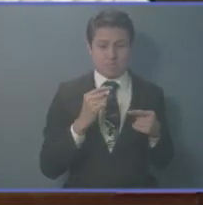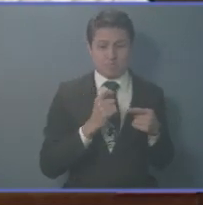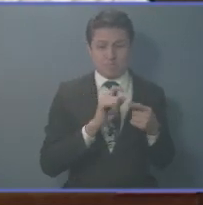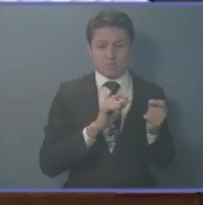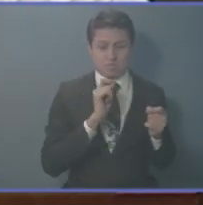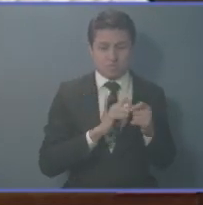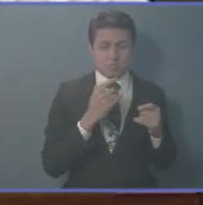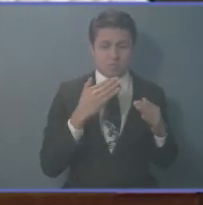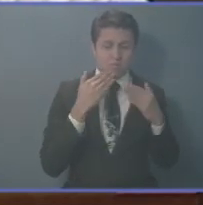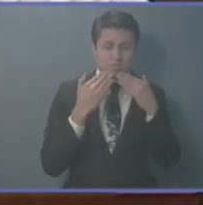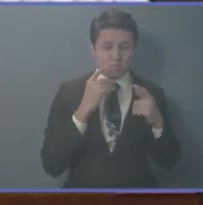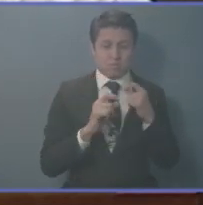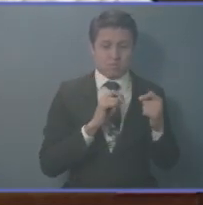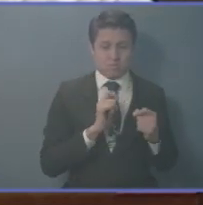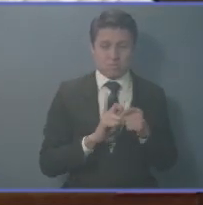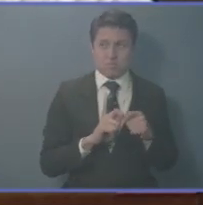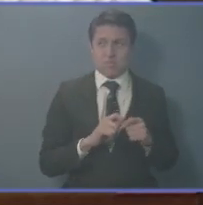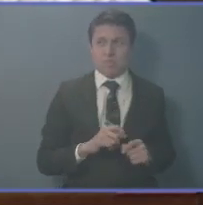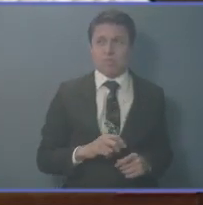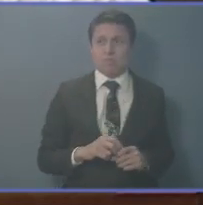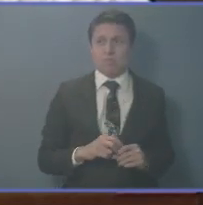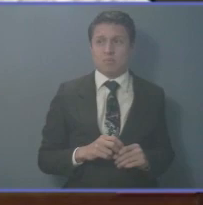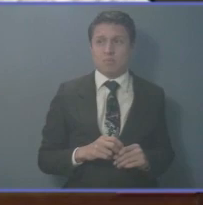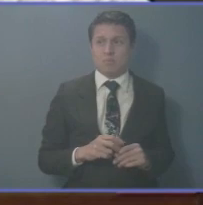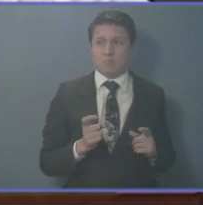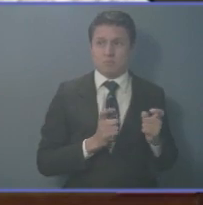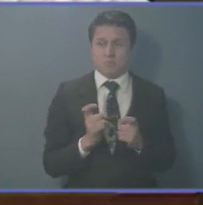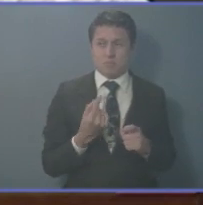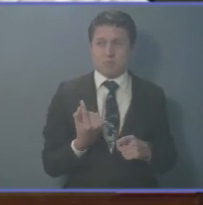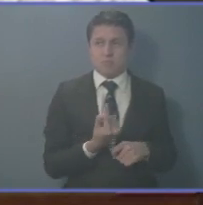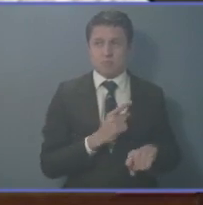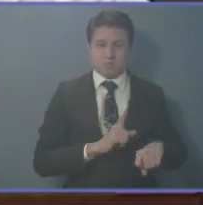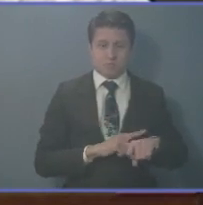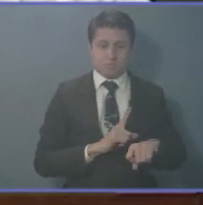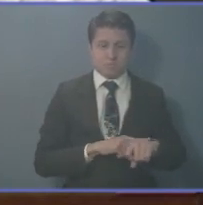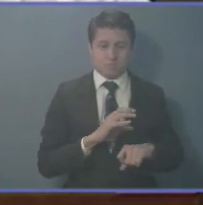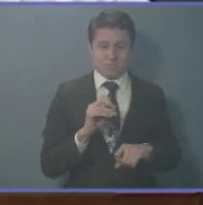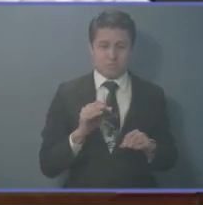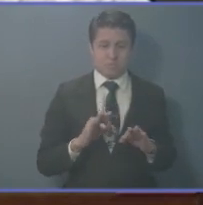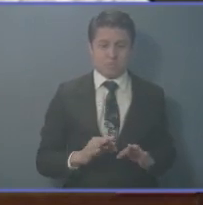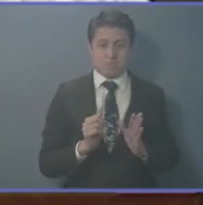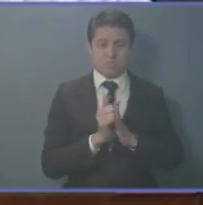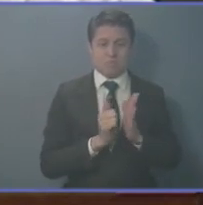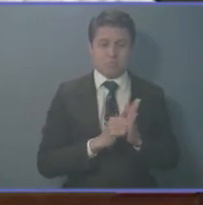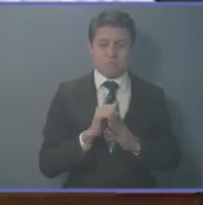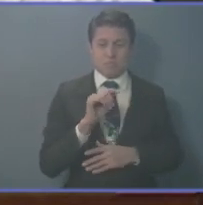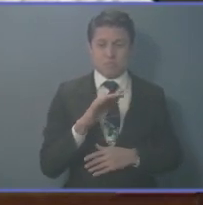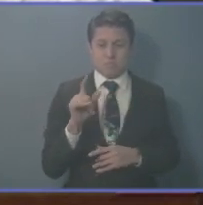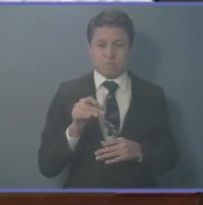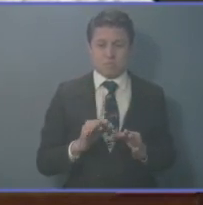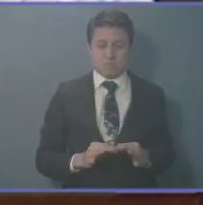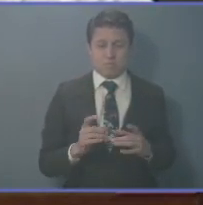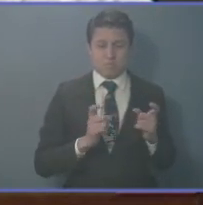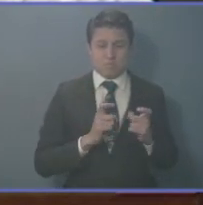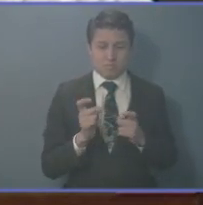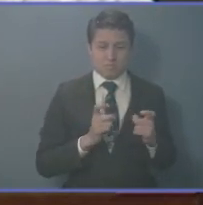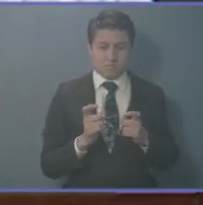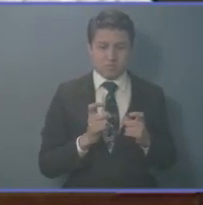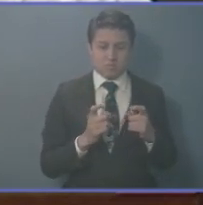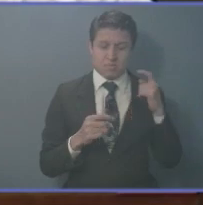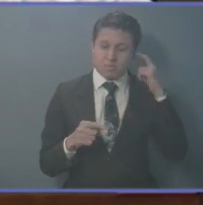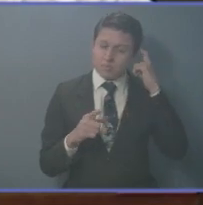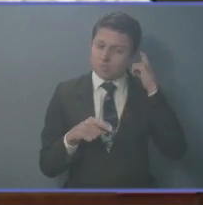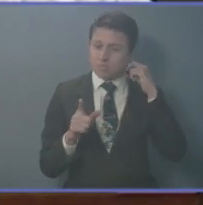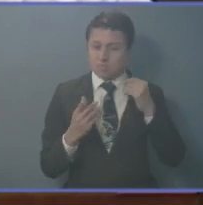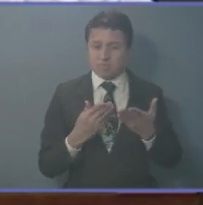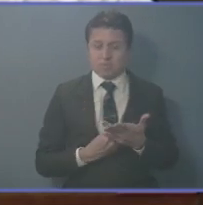por la autoridad competente. Manejo de las personas en cuarentena controlada, artículo 12. El manejo de las personas en cuarentena